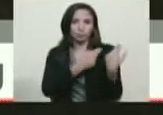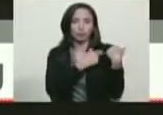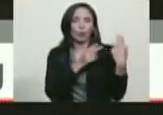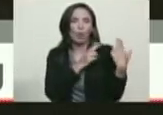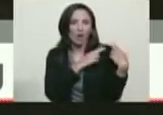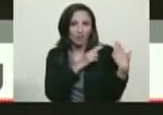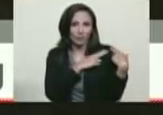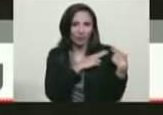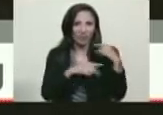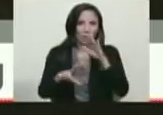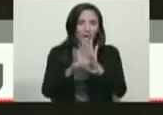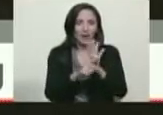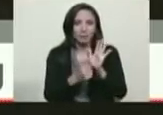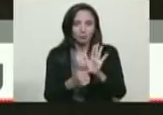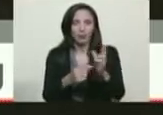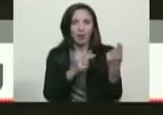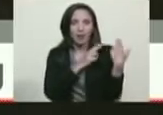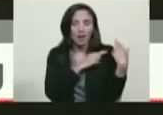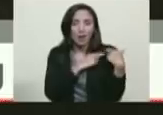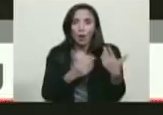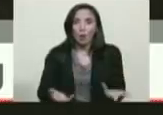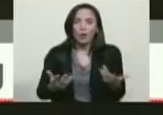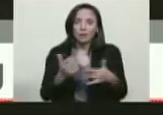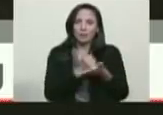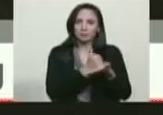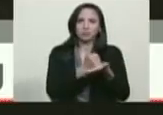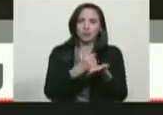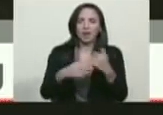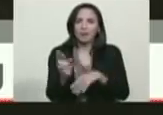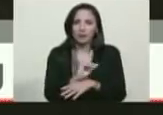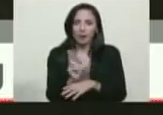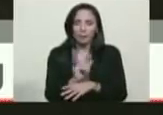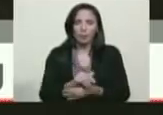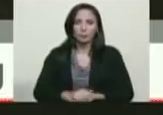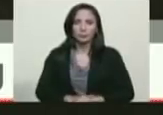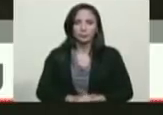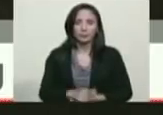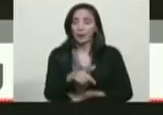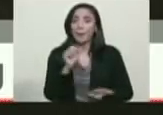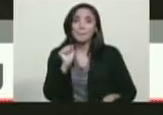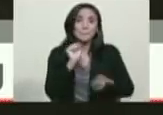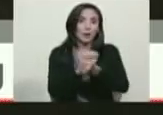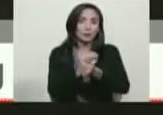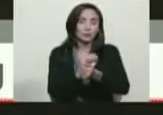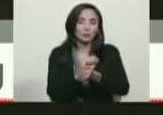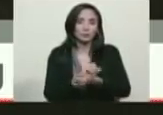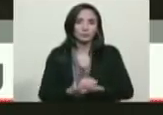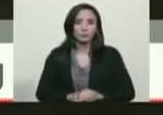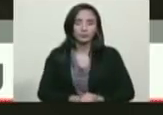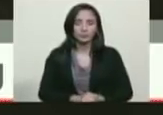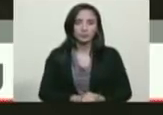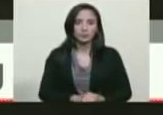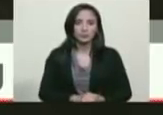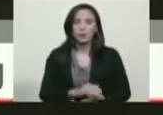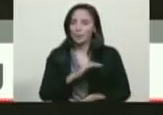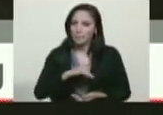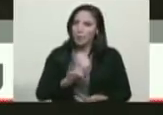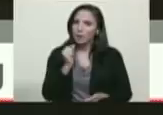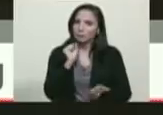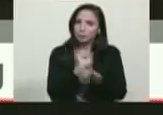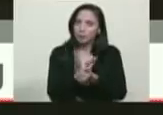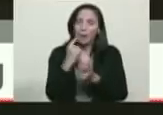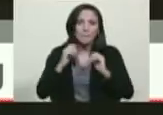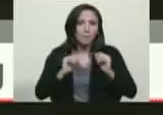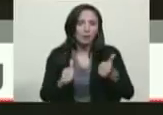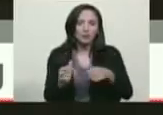constitucional y vista la urgencia del caso, exhorta a la Sala de Casación Penal de este alto tribunal para que inicie a la